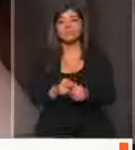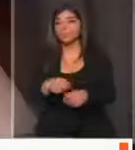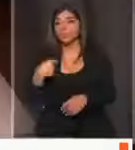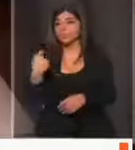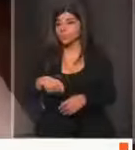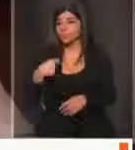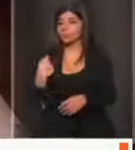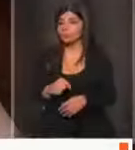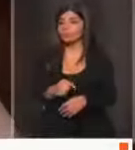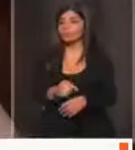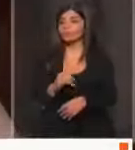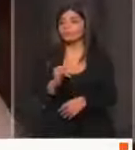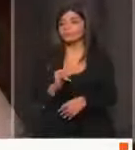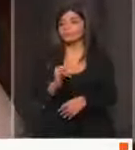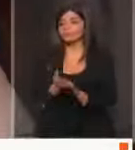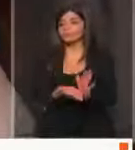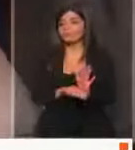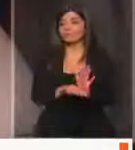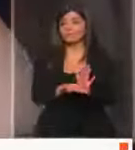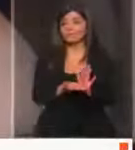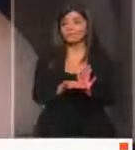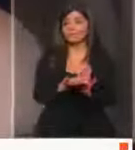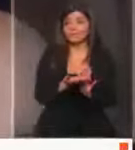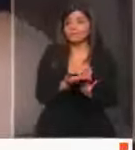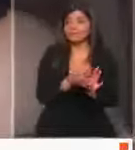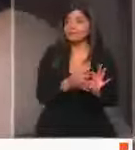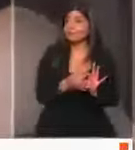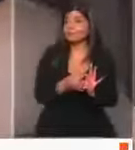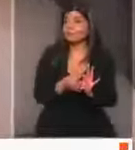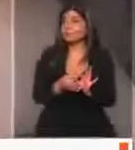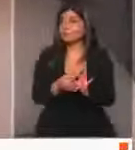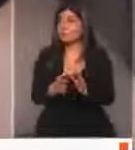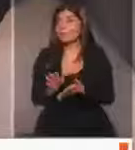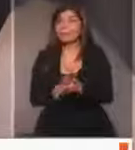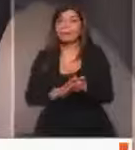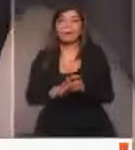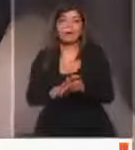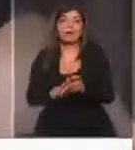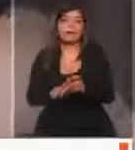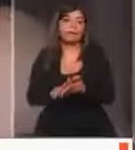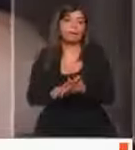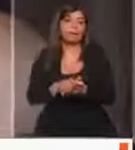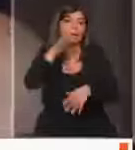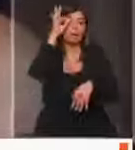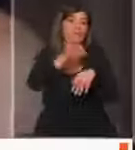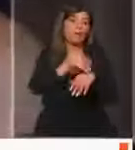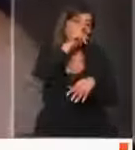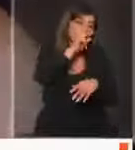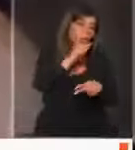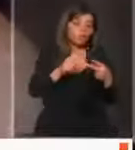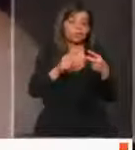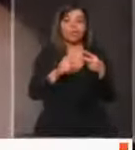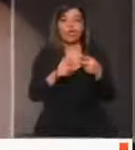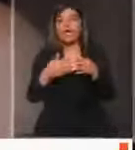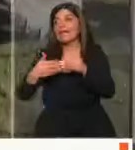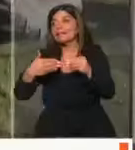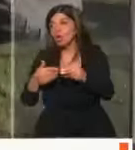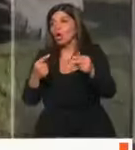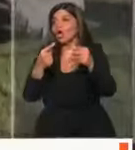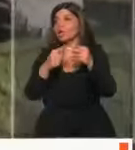costoso. Sí, ha subido. Siempre hay una excusa para subir el huevo. Qué sé yo, que la gripe aviar, qué sé yo, que el dólar, que